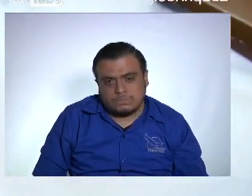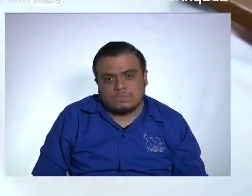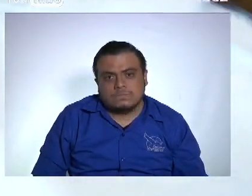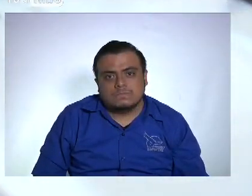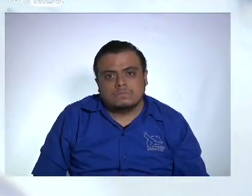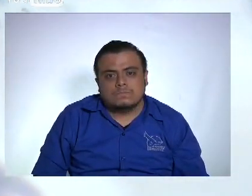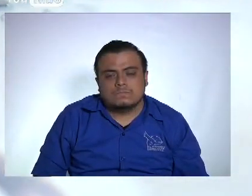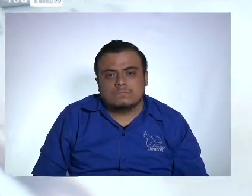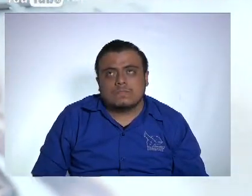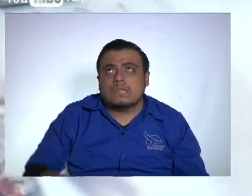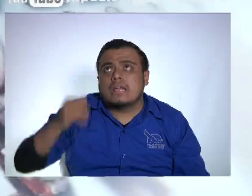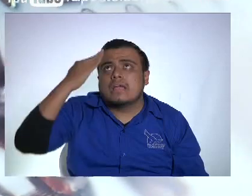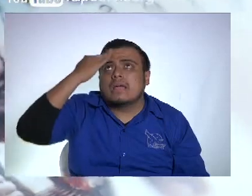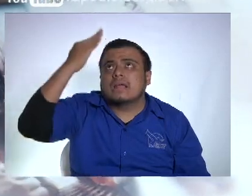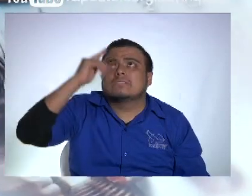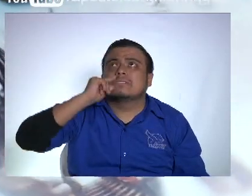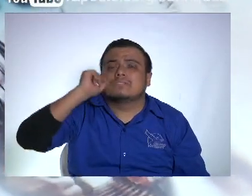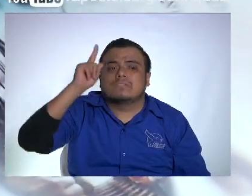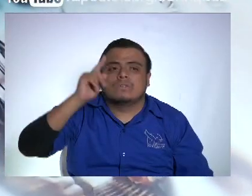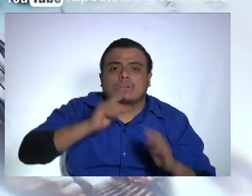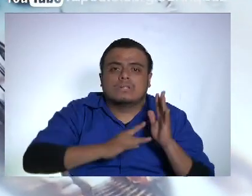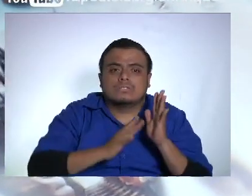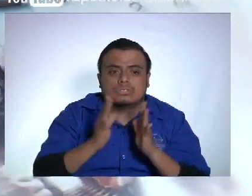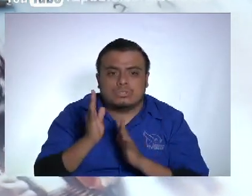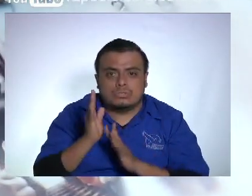Oh, gracias, Señor Jesús.